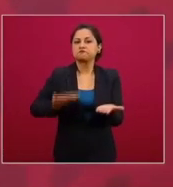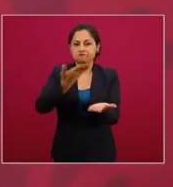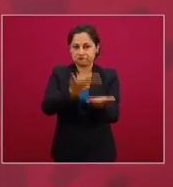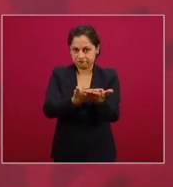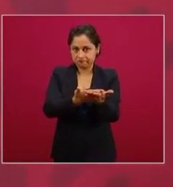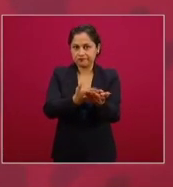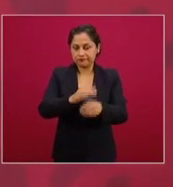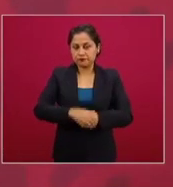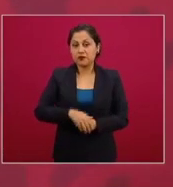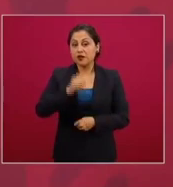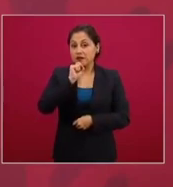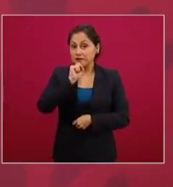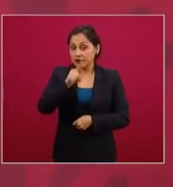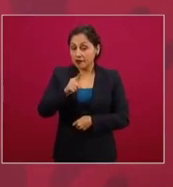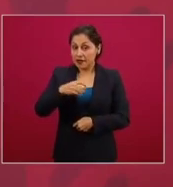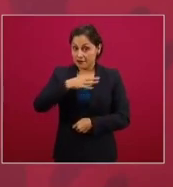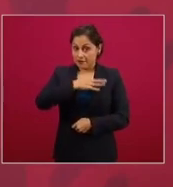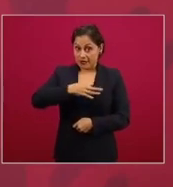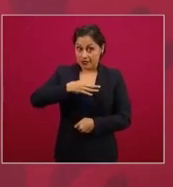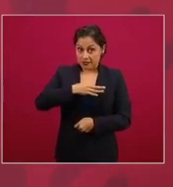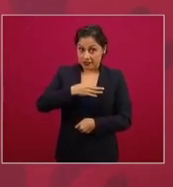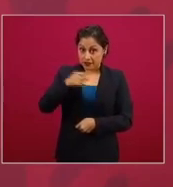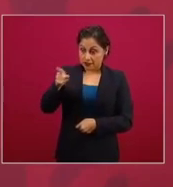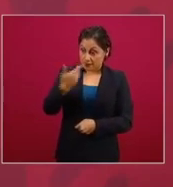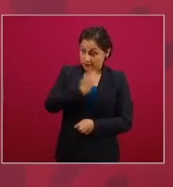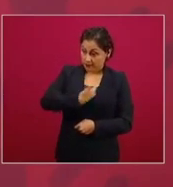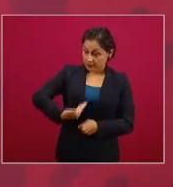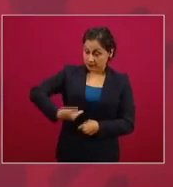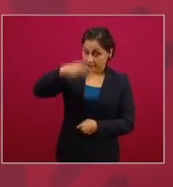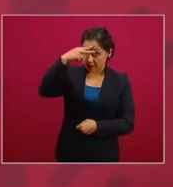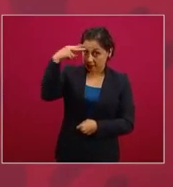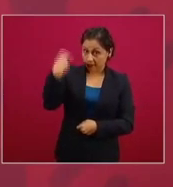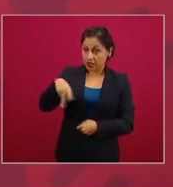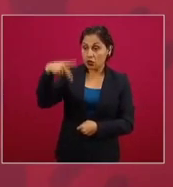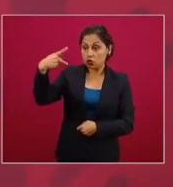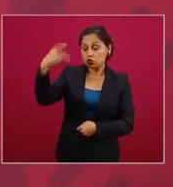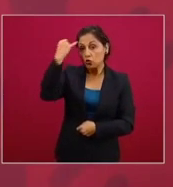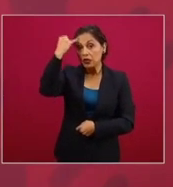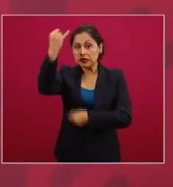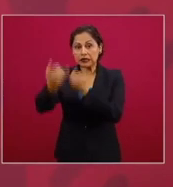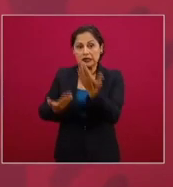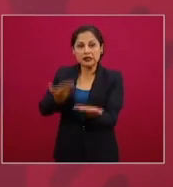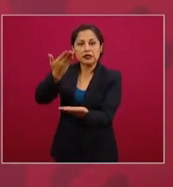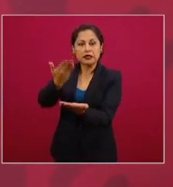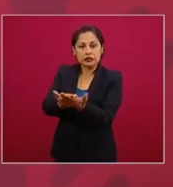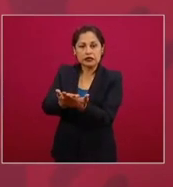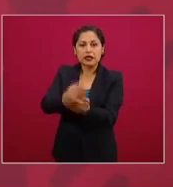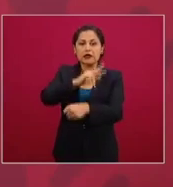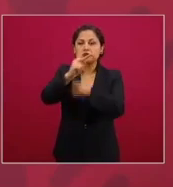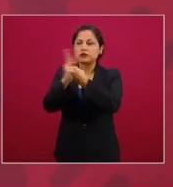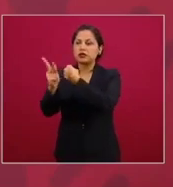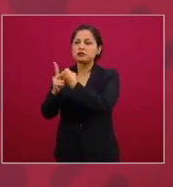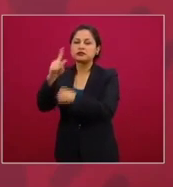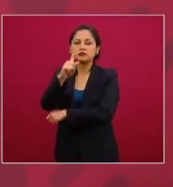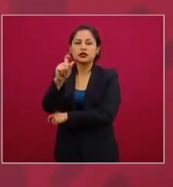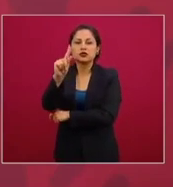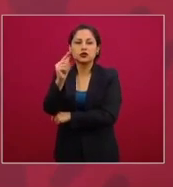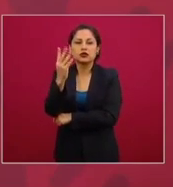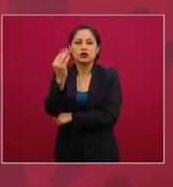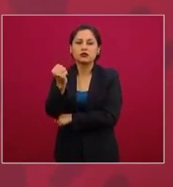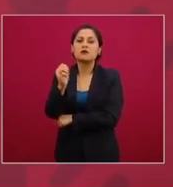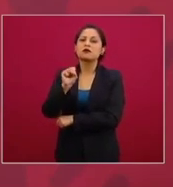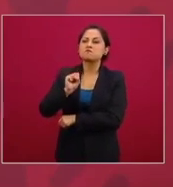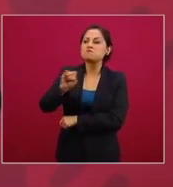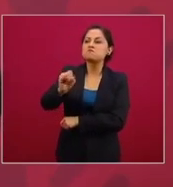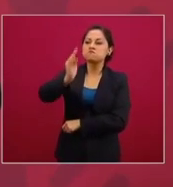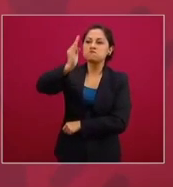felicitar al presidente de México por su planteamiento. Ahí está Esteban. Sí está ahí el secretario de Educación. Esto no